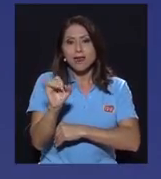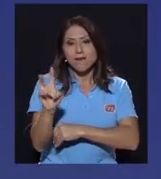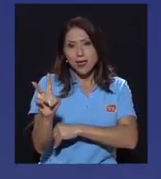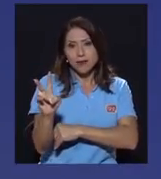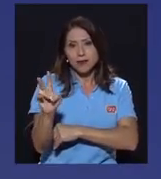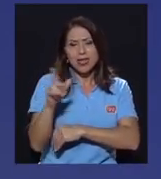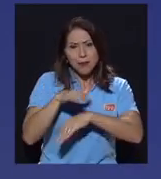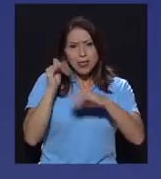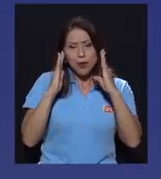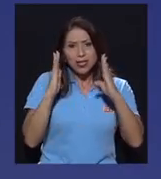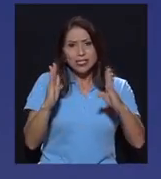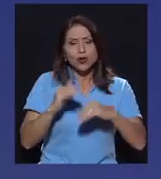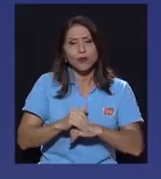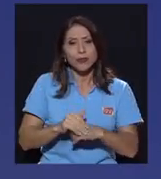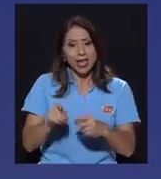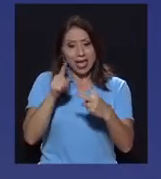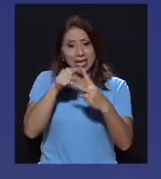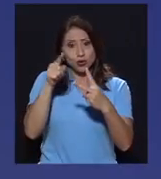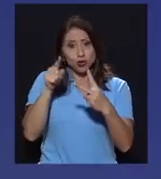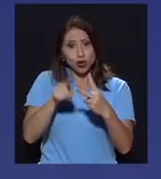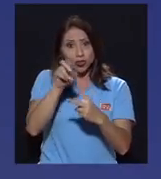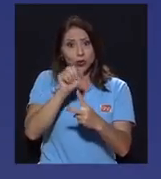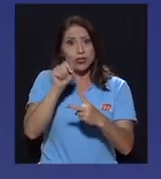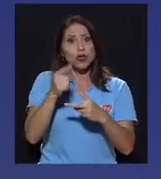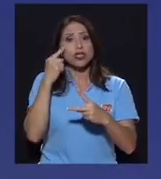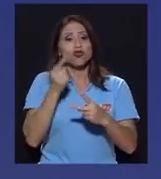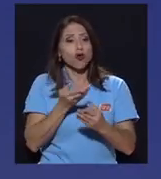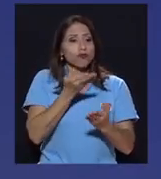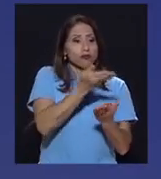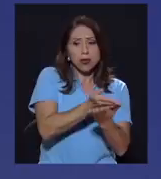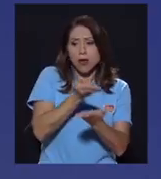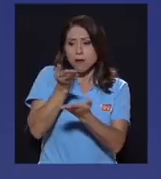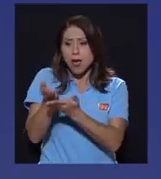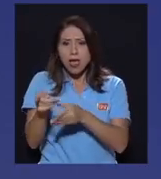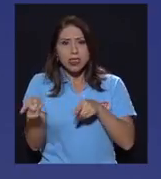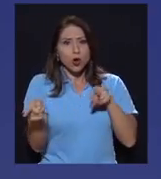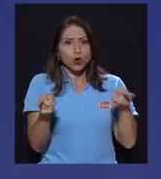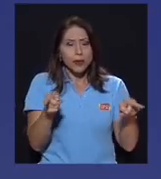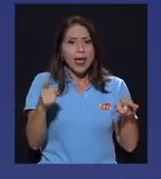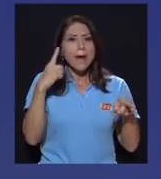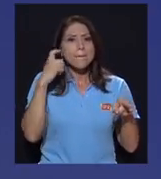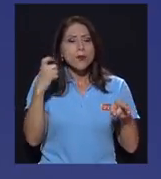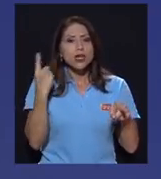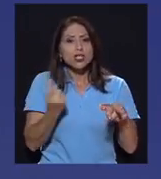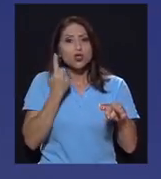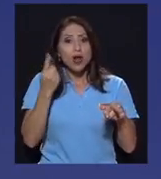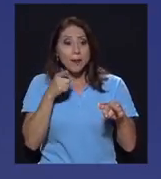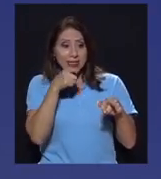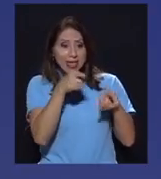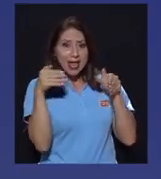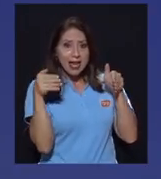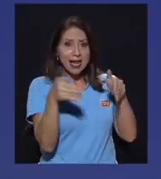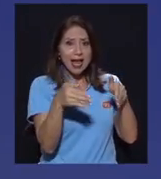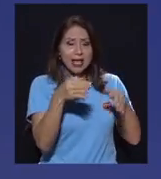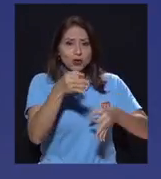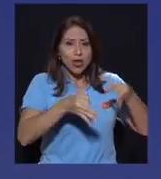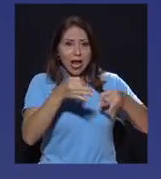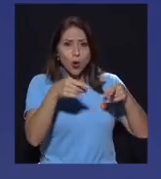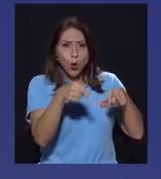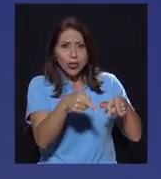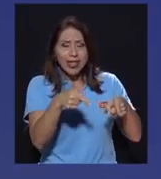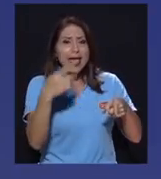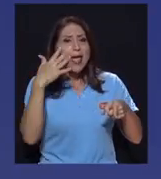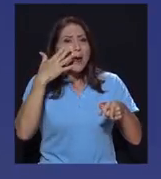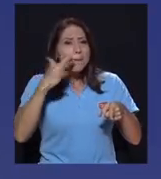en dicotomía porque solamente el caso de la corte hoy por hoy hizo que parece que el